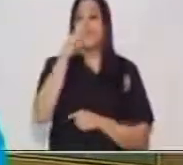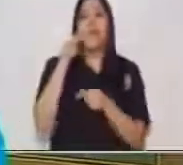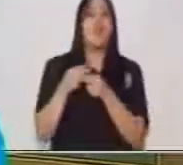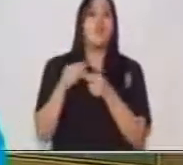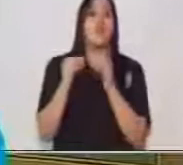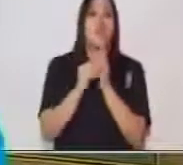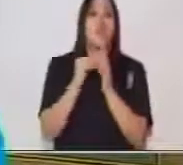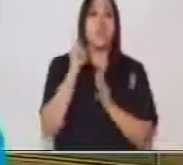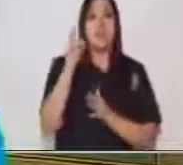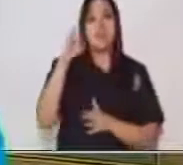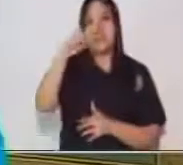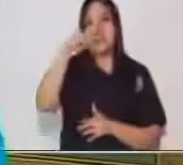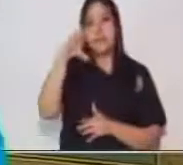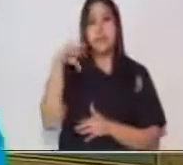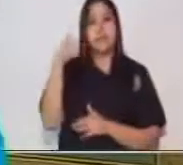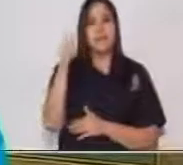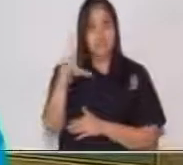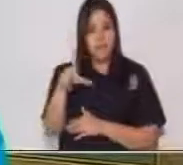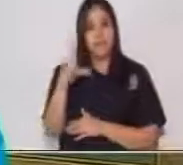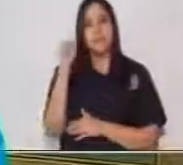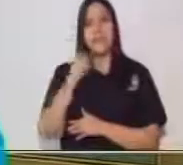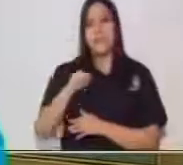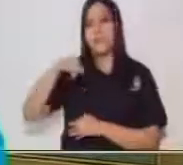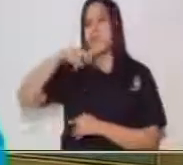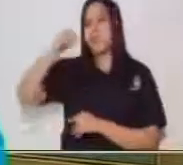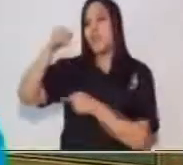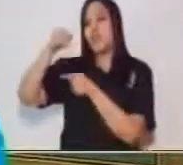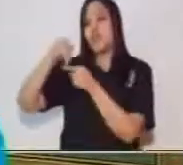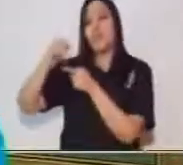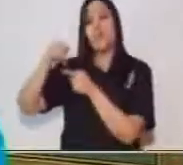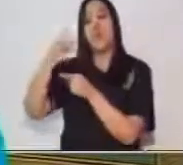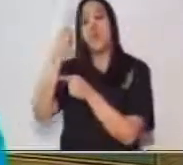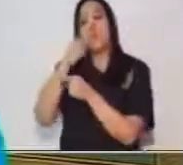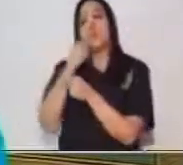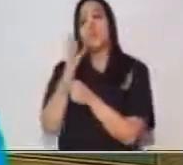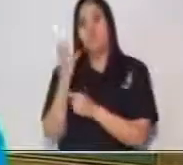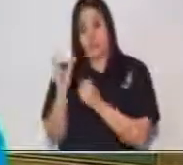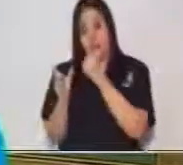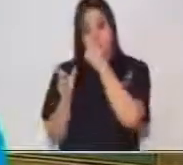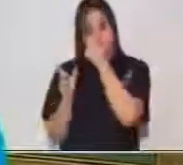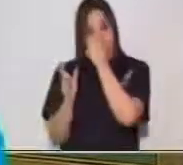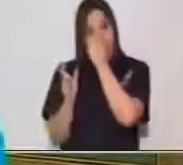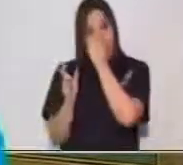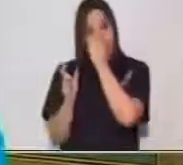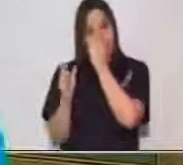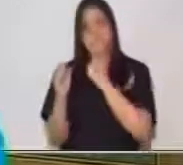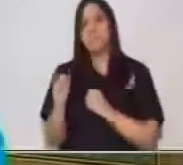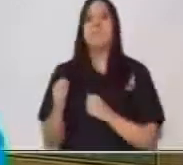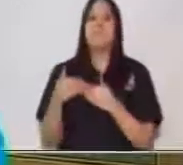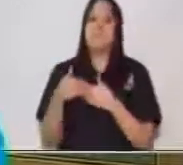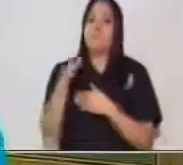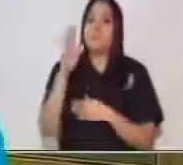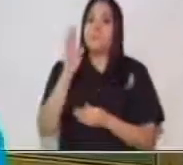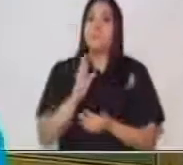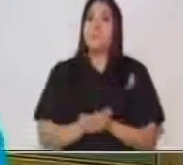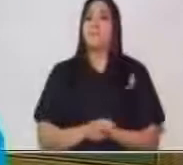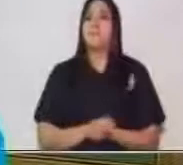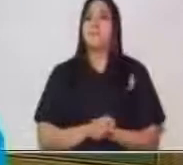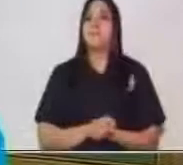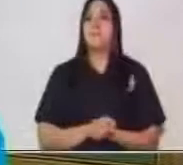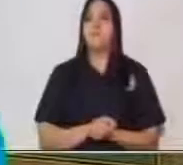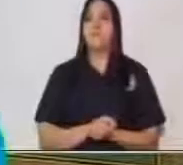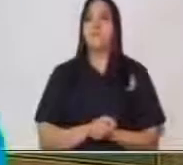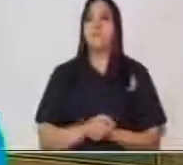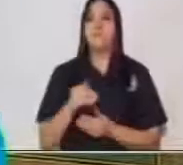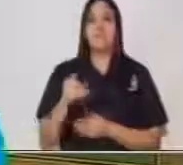colocar núcleo del sujeto. Muy bien, continuemos entonces con